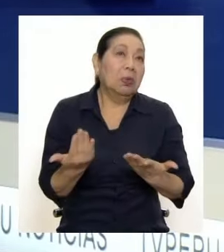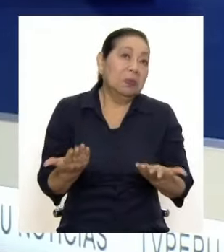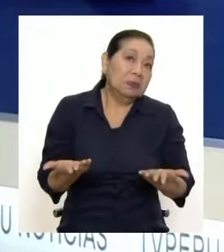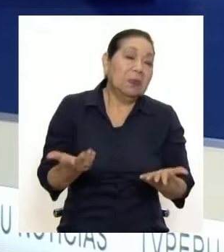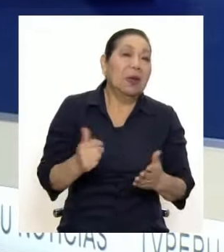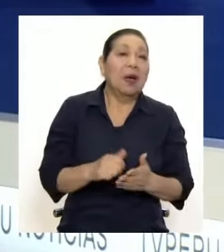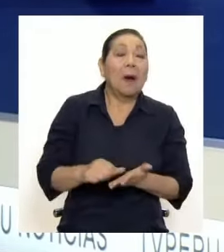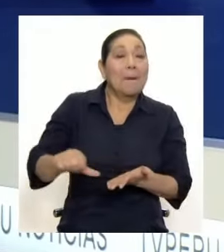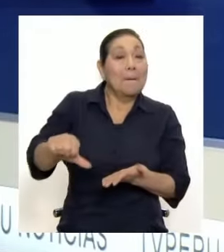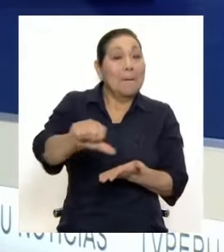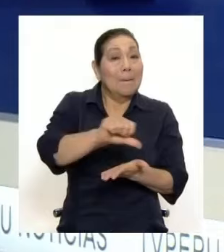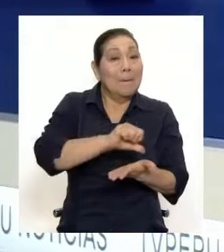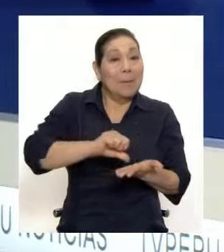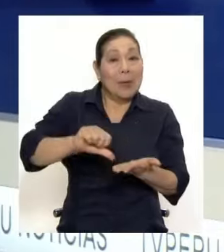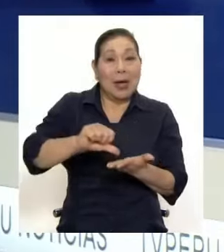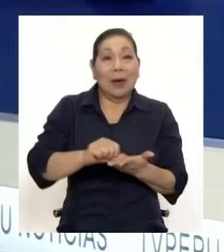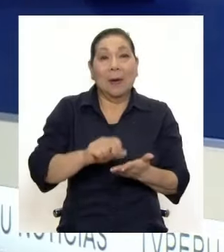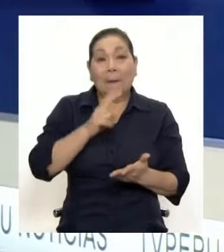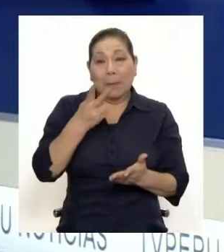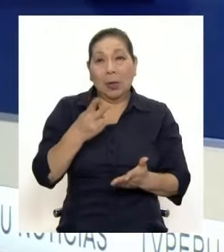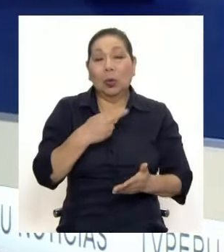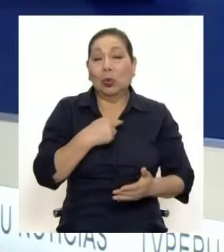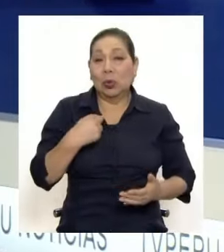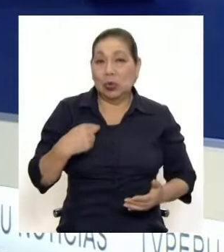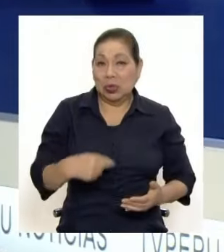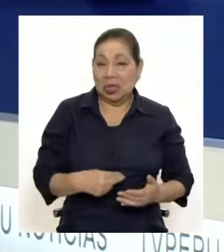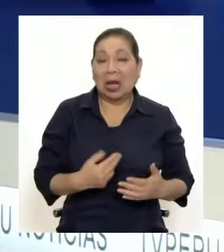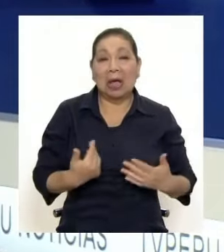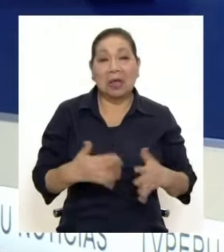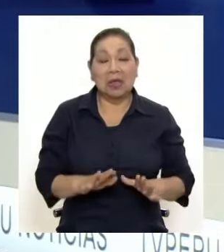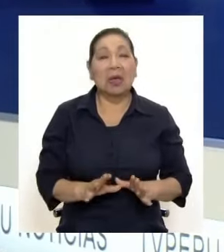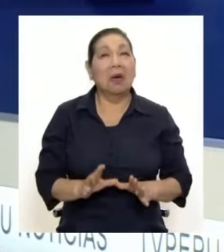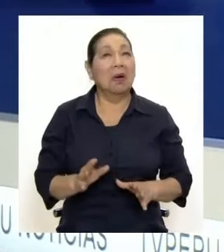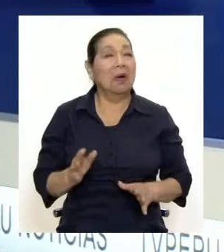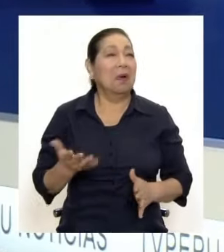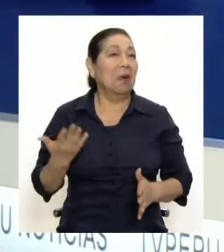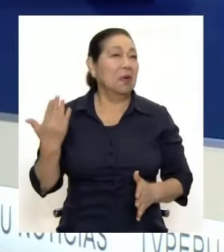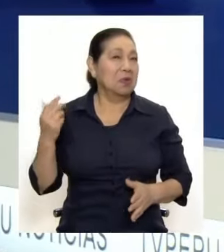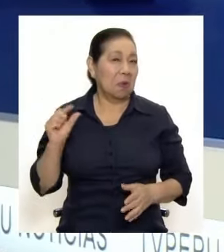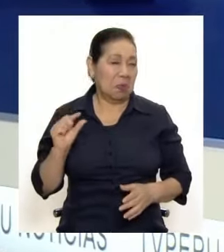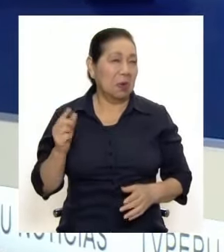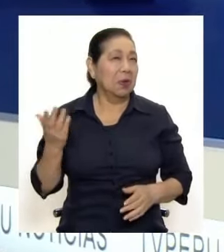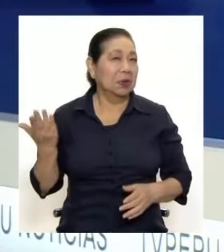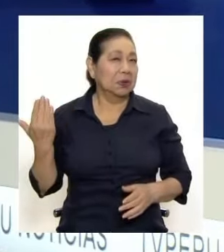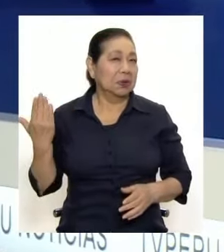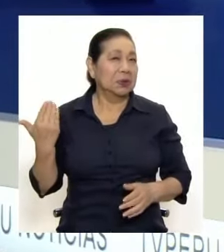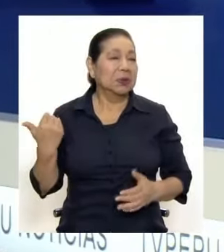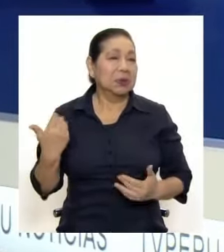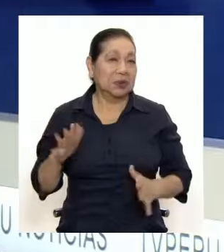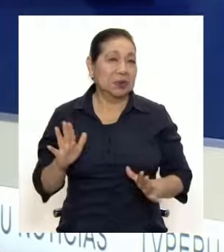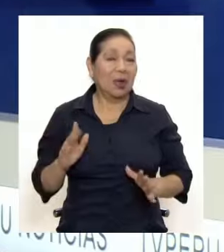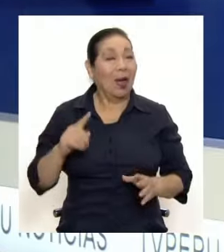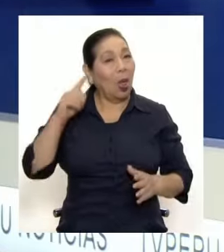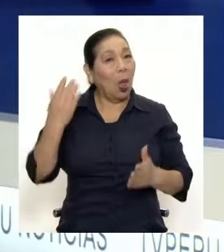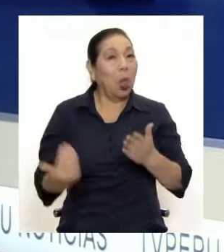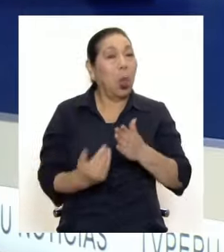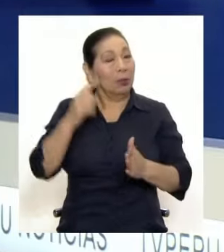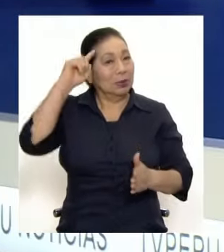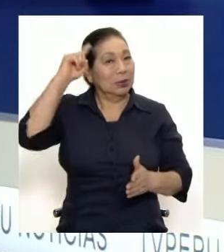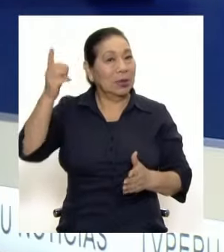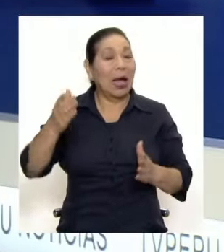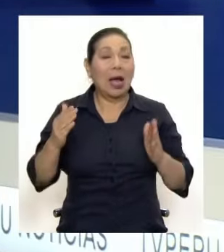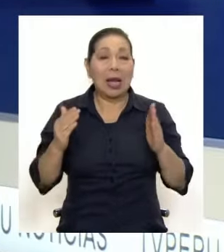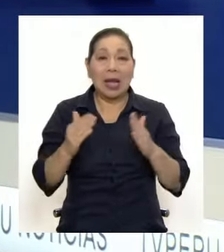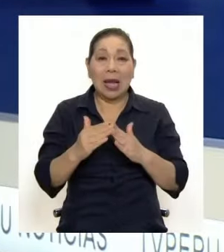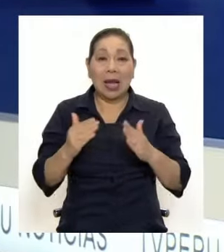el el parque el parque peruano chino que que ha pocos hace poco tiempo ha sido inaugurado tenemos la